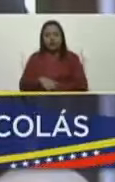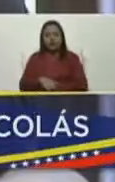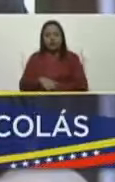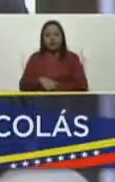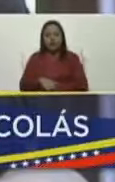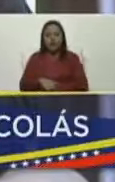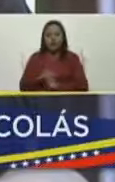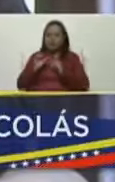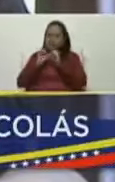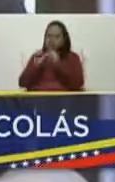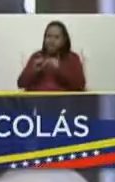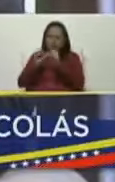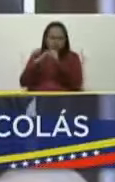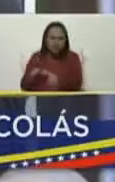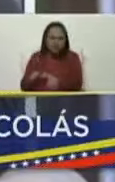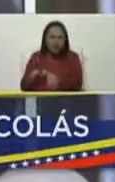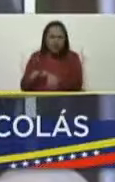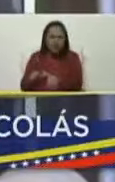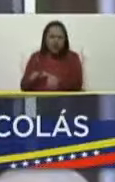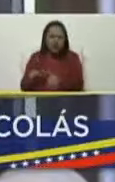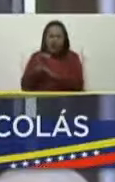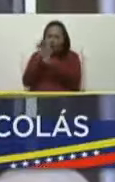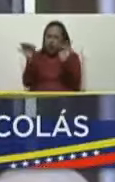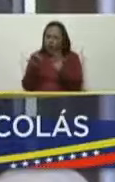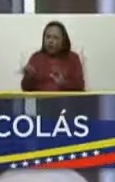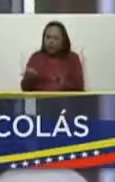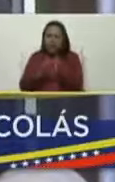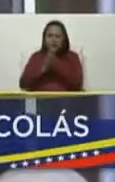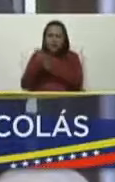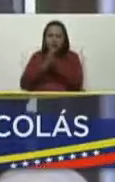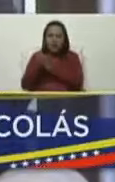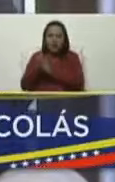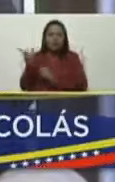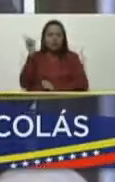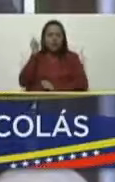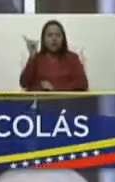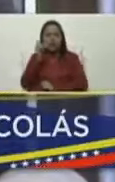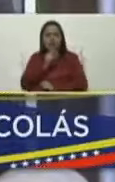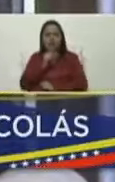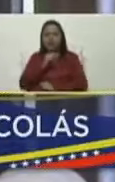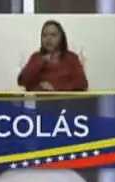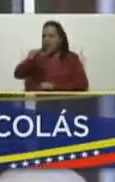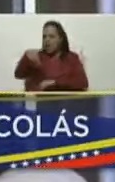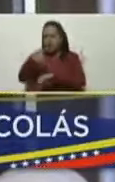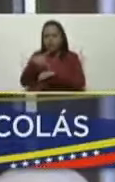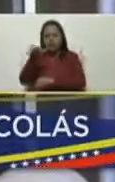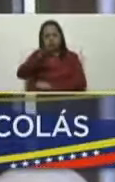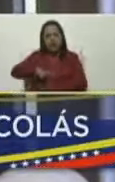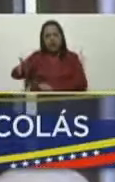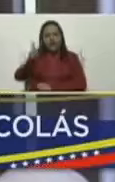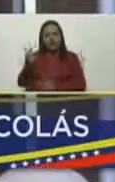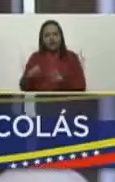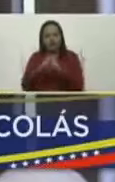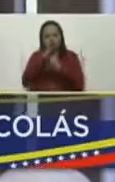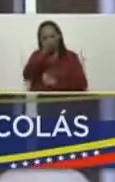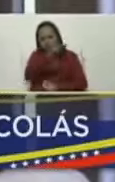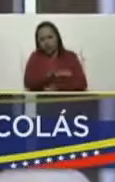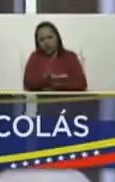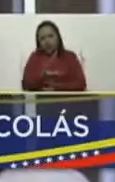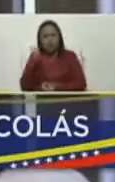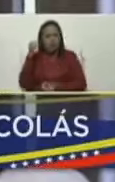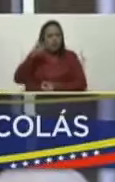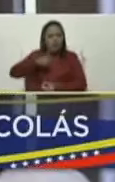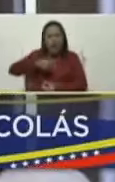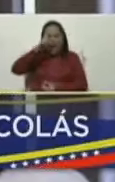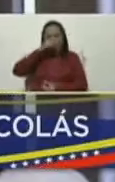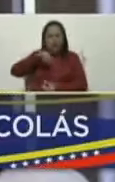seguiremos continuando como bandera nuestros emprendedores y nuestras emprendedoras a nivel nacional, de la mano junto a usted, durante todos los